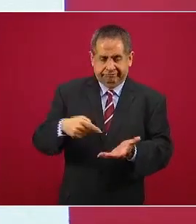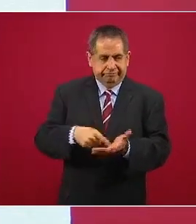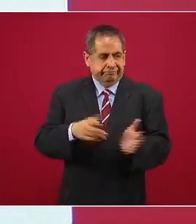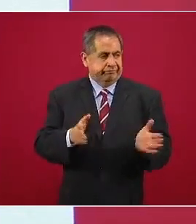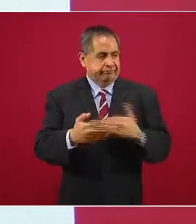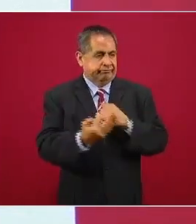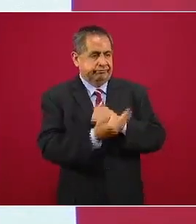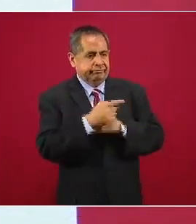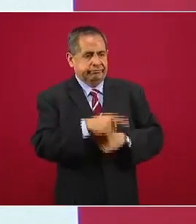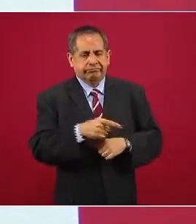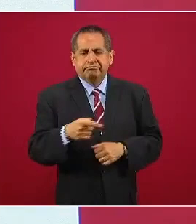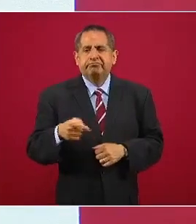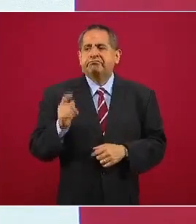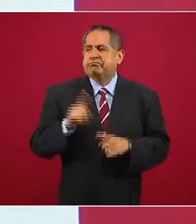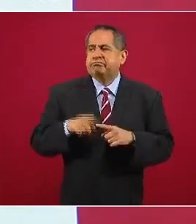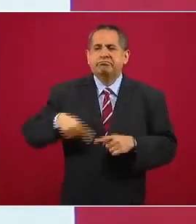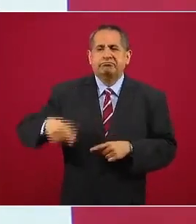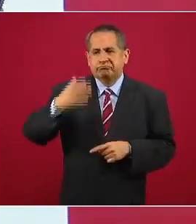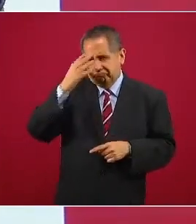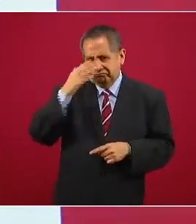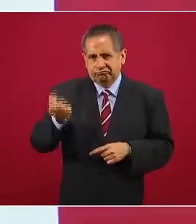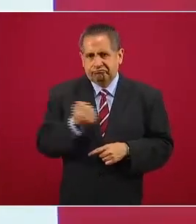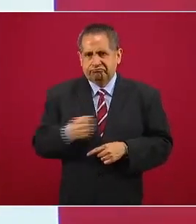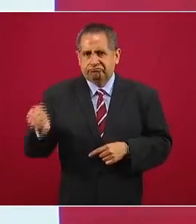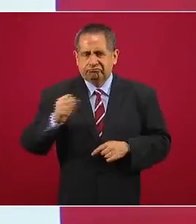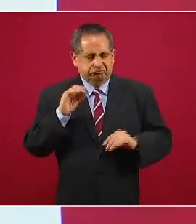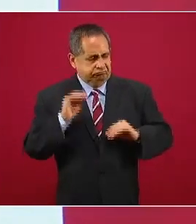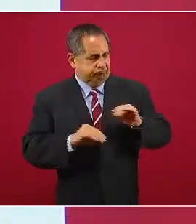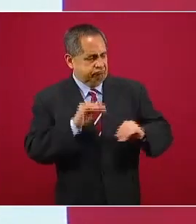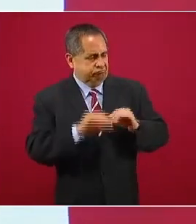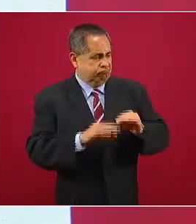es talento mexicano,